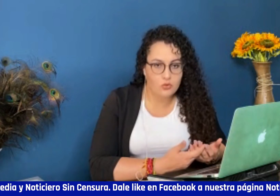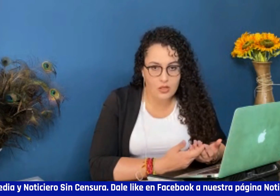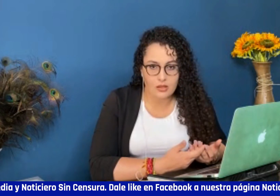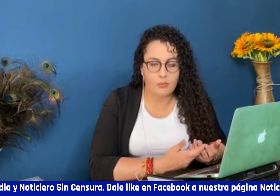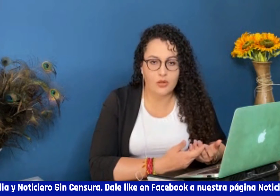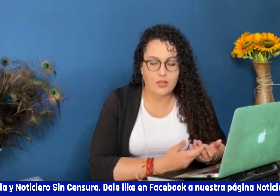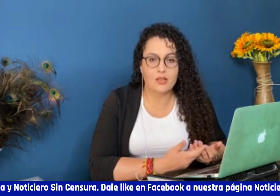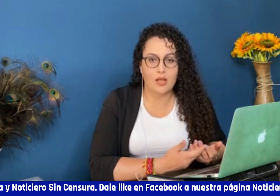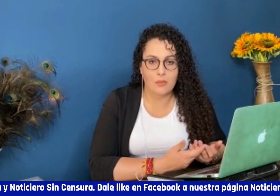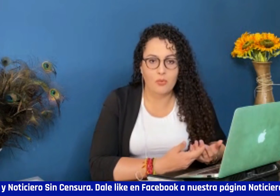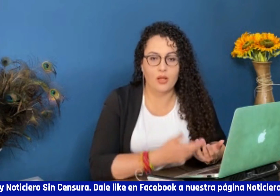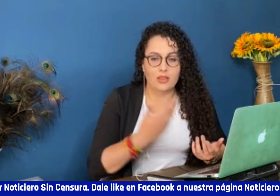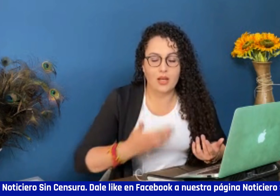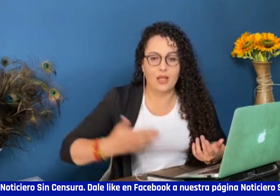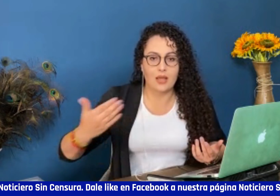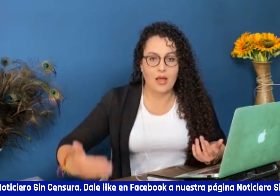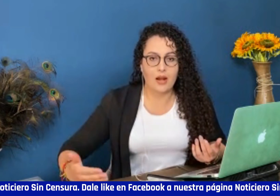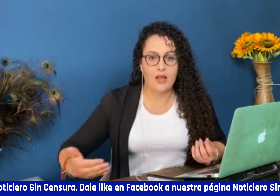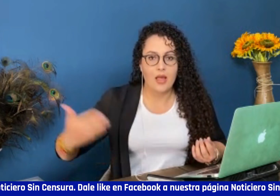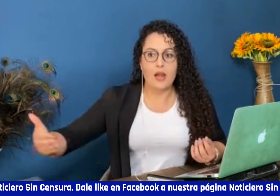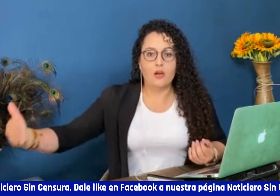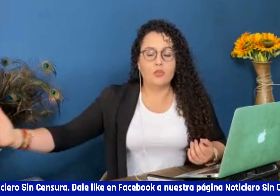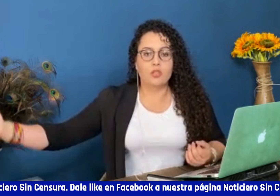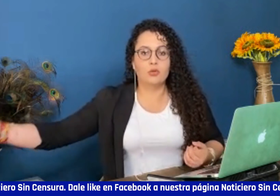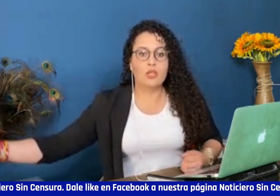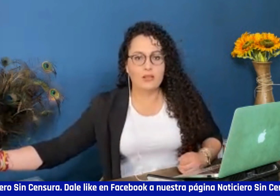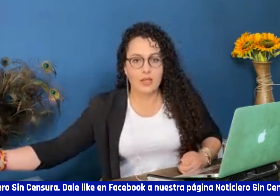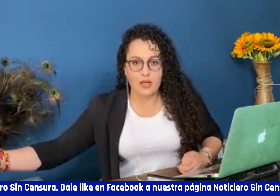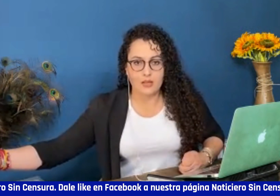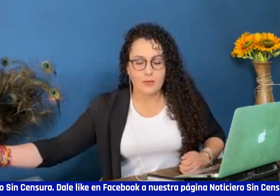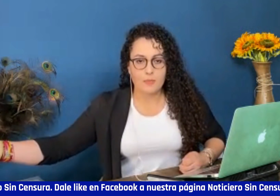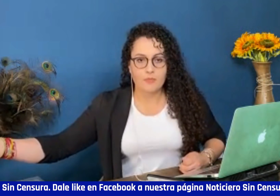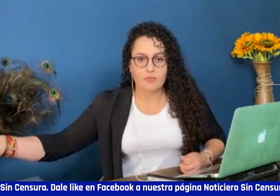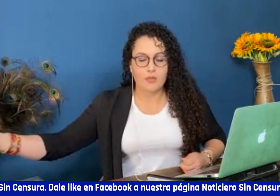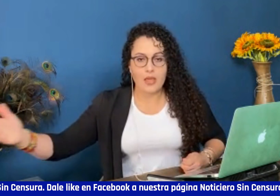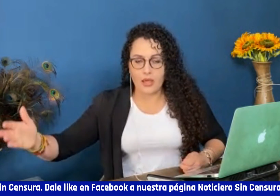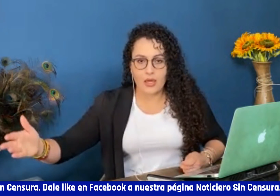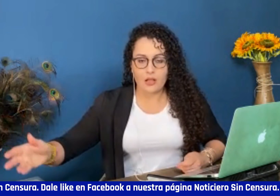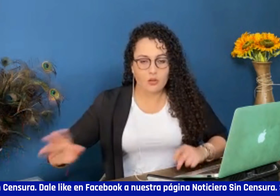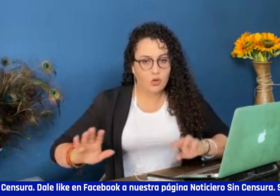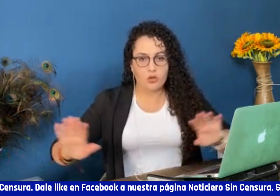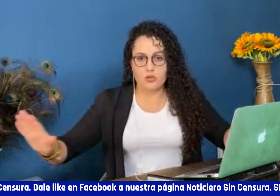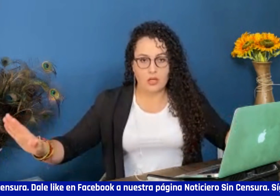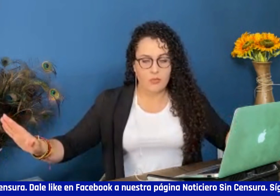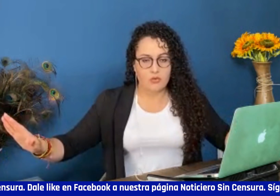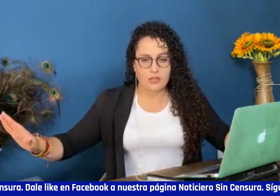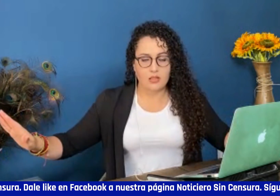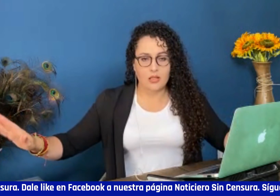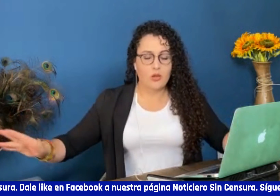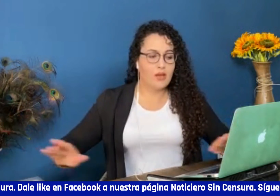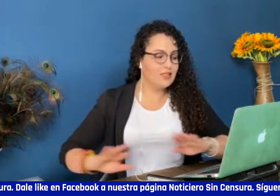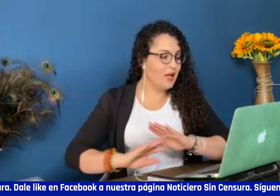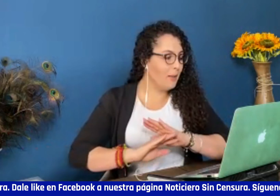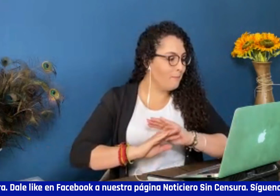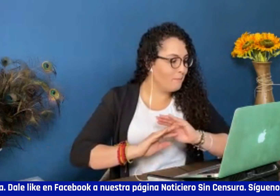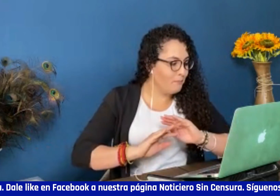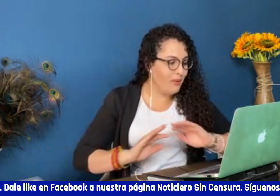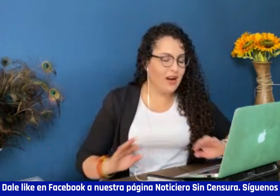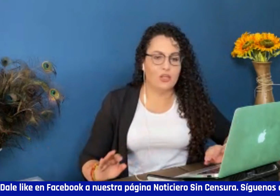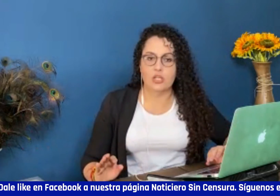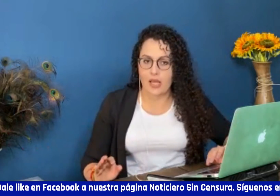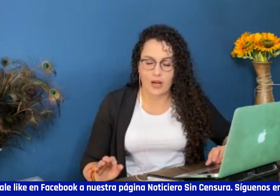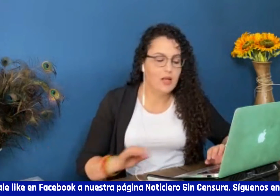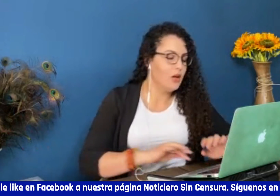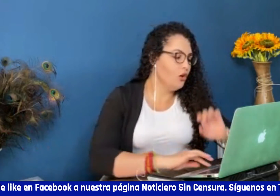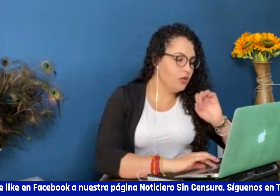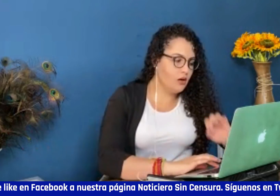o inocente, porque ese es el ejemplo que tiene que dar el constituyente. Y aquí todos los ejemplos que están dando están